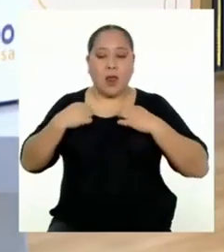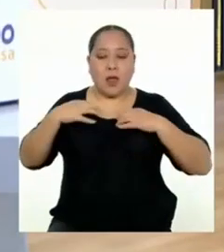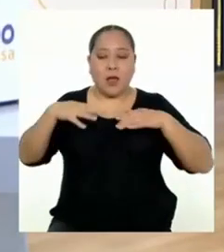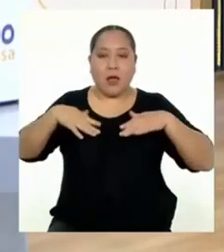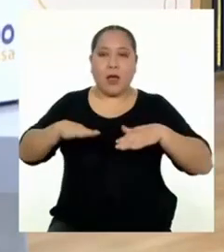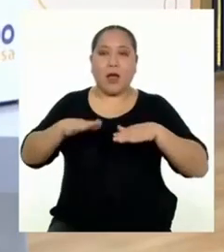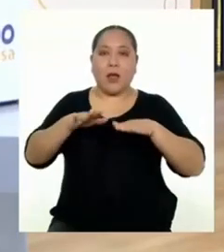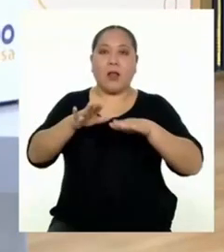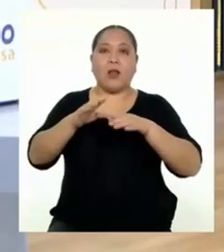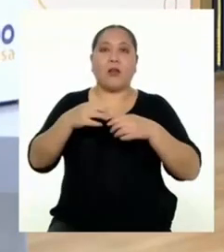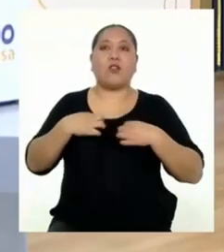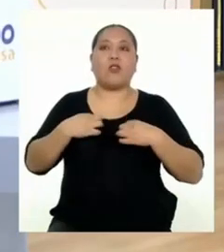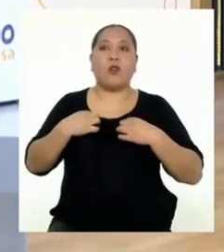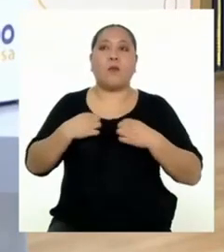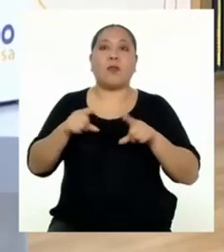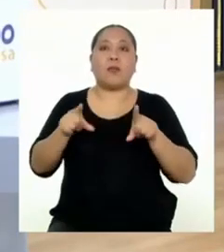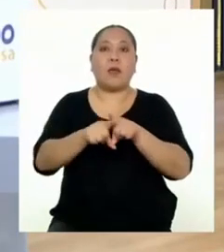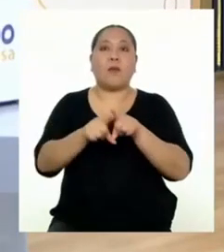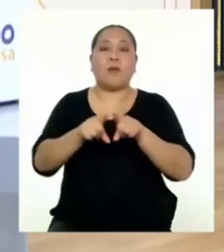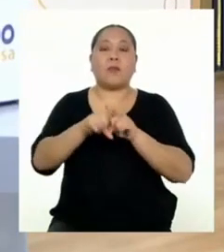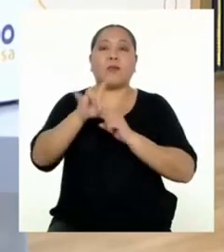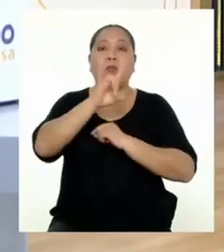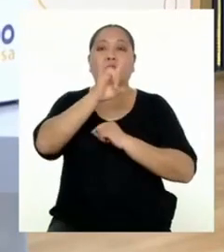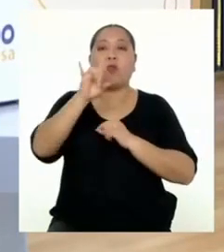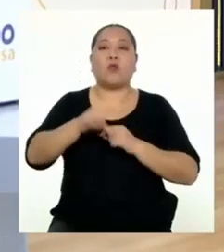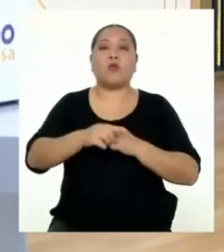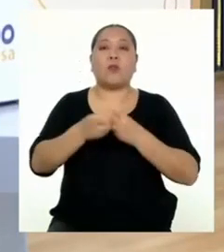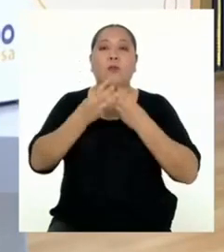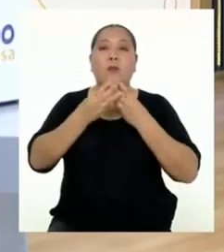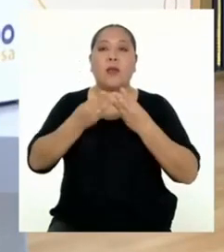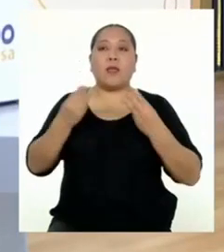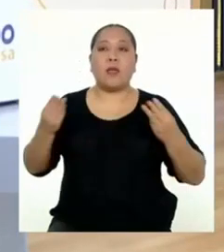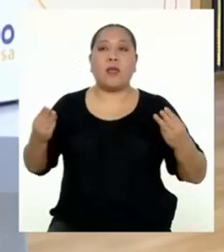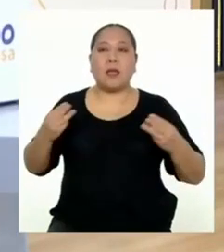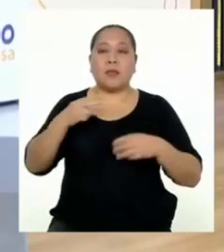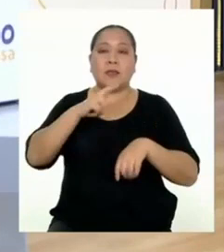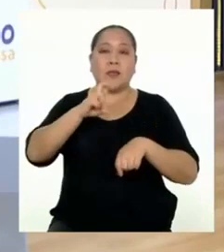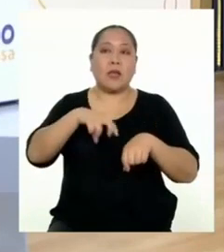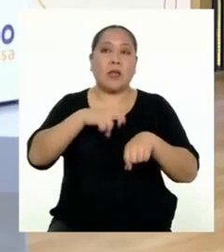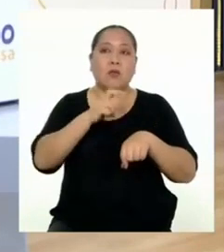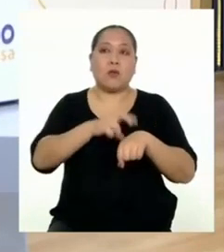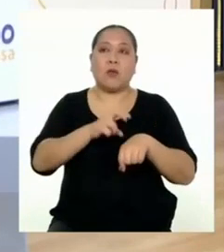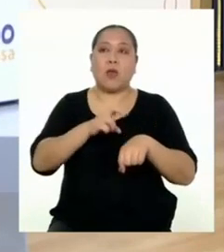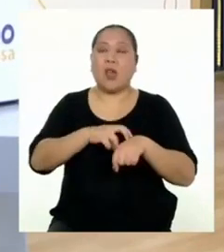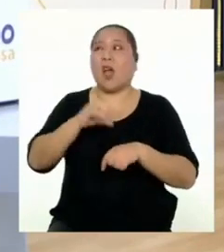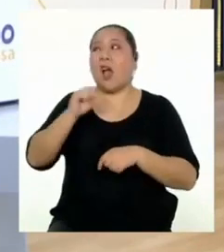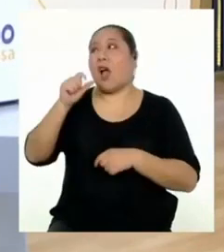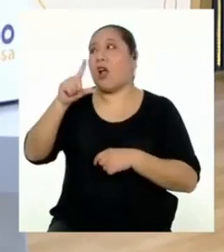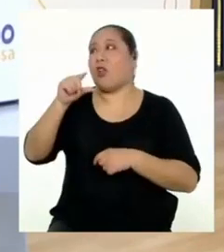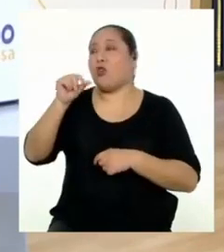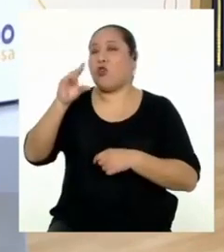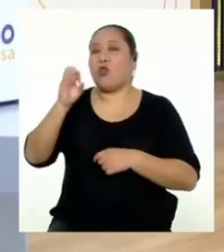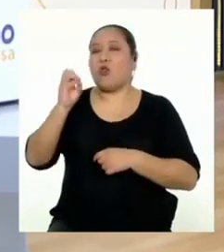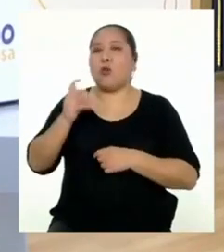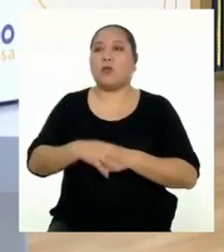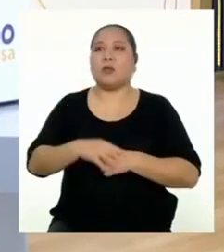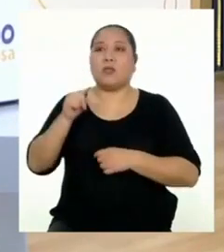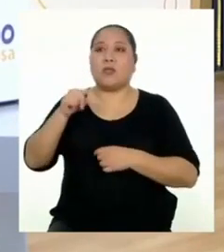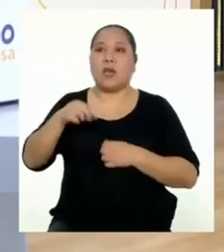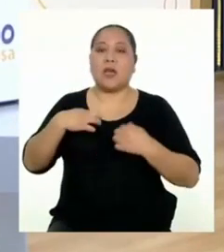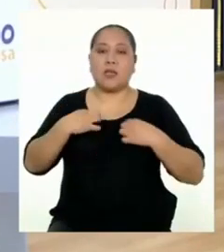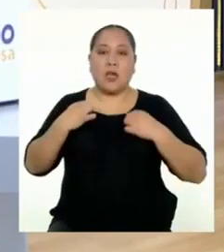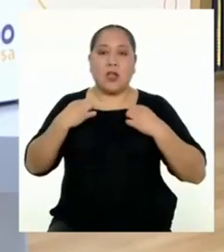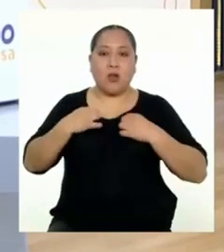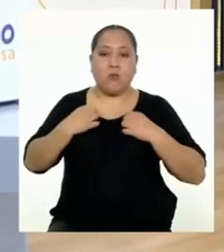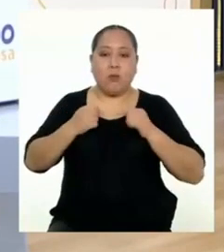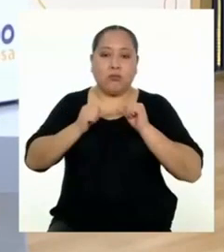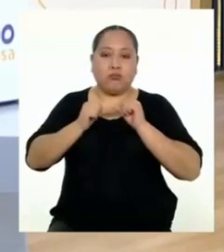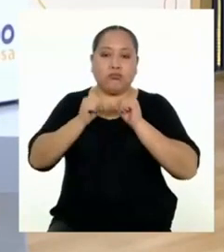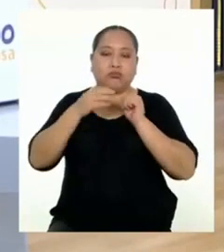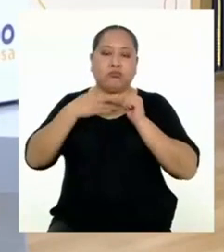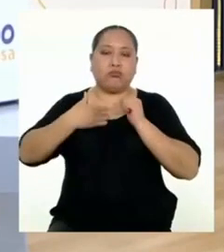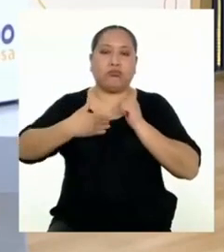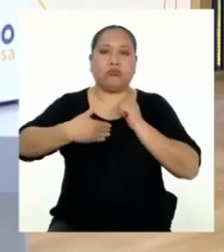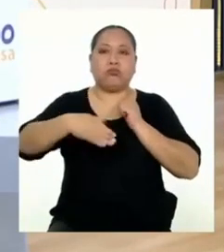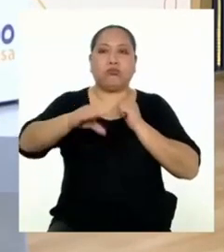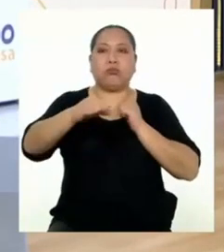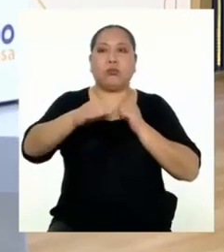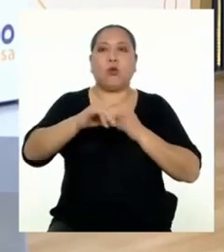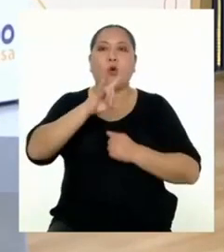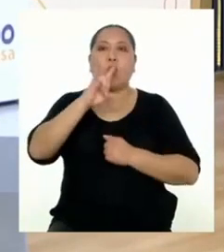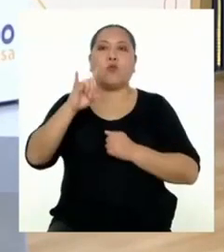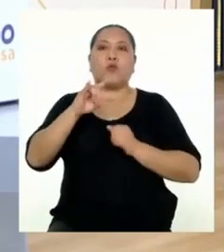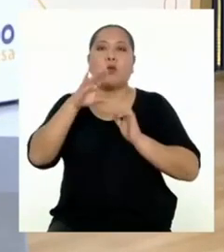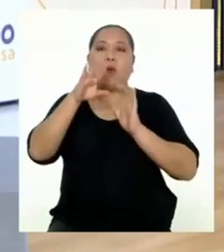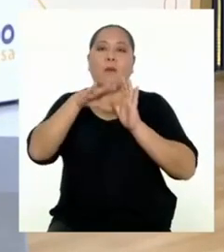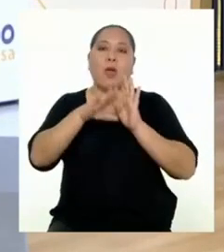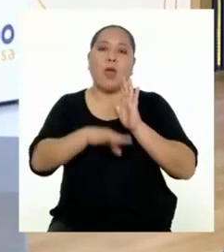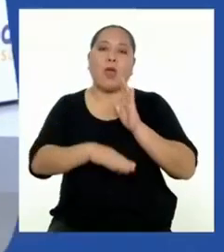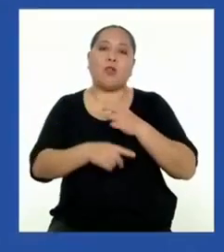de ropa también se usan recursos naturales, como el algodón u otras fibras. Si hacemos que la ropa nos dure más,